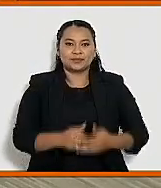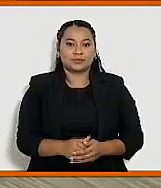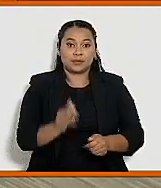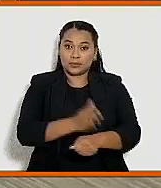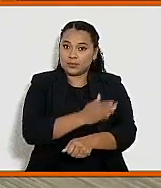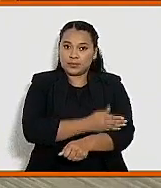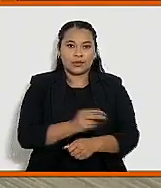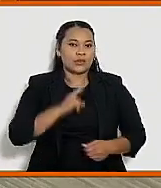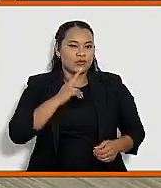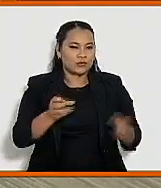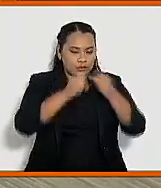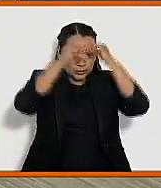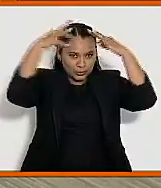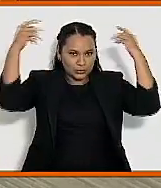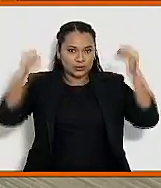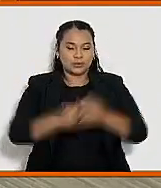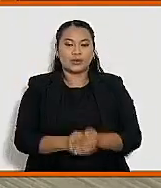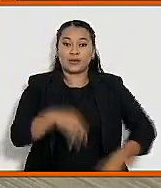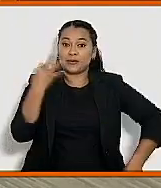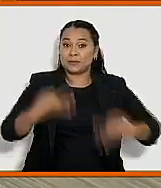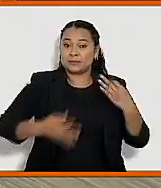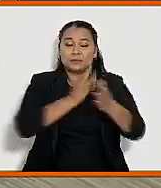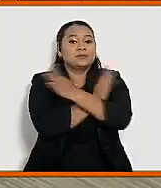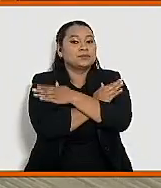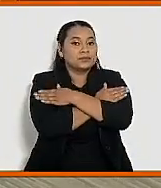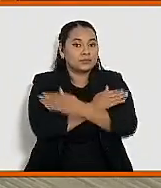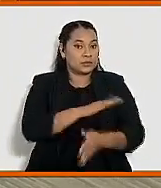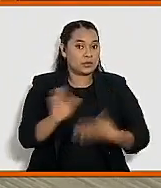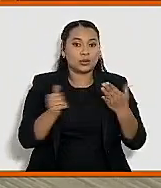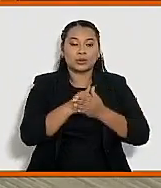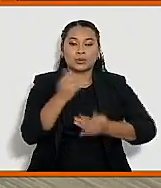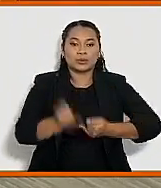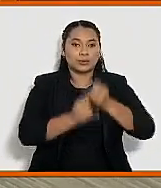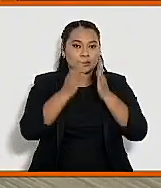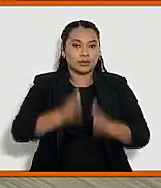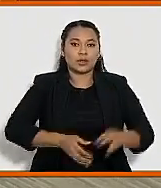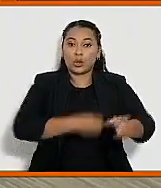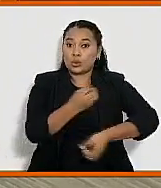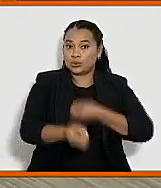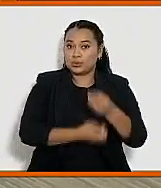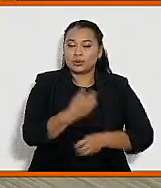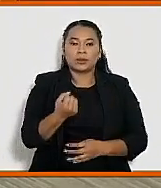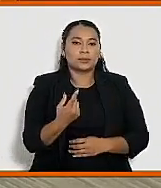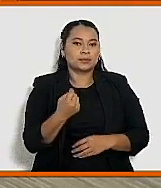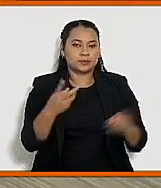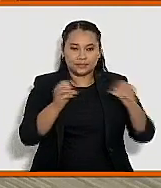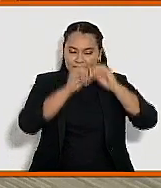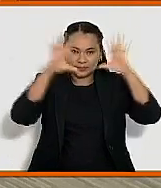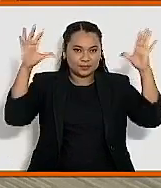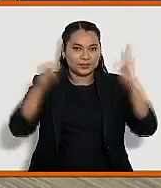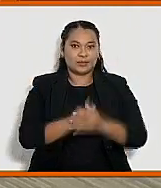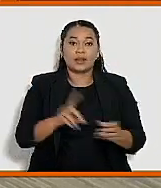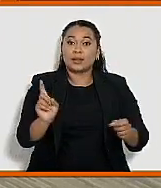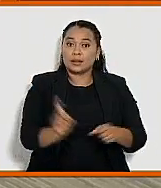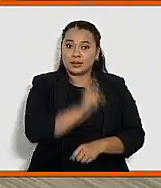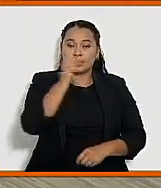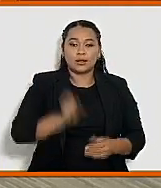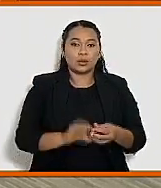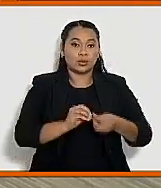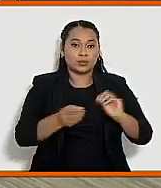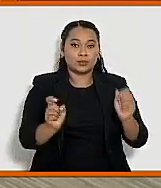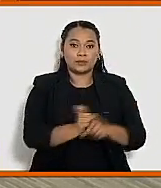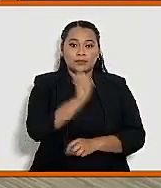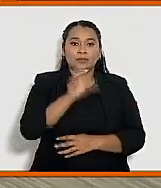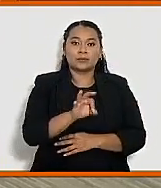de hacer de tus sueños una realidad, queremos felicitar a nuestros queridos jugadores del sorteo de las 11 de la mañana, que soñaron y ganaron con el 91 y su símbolo de